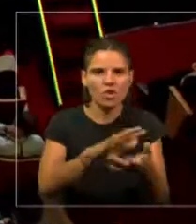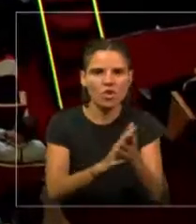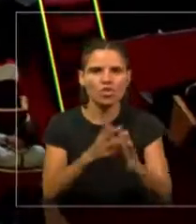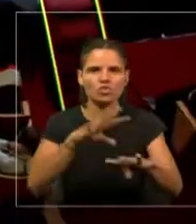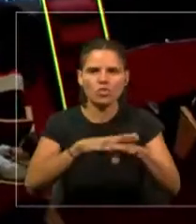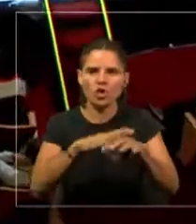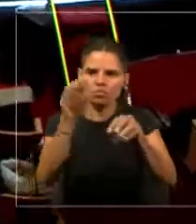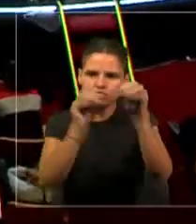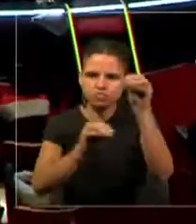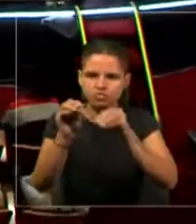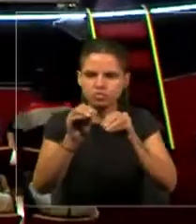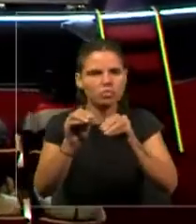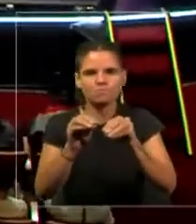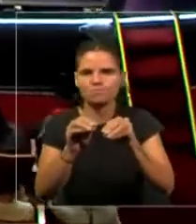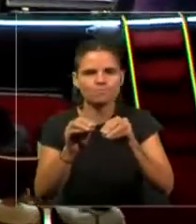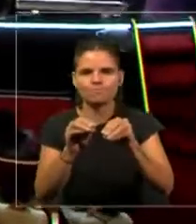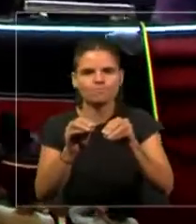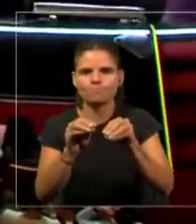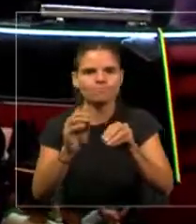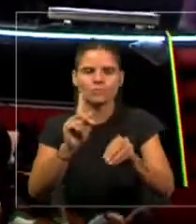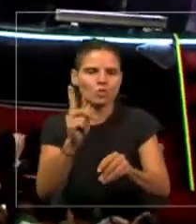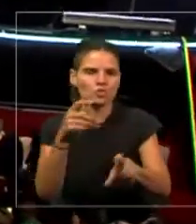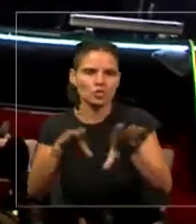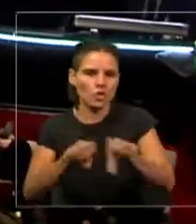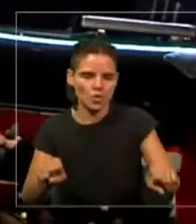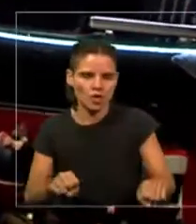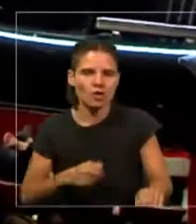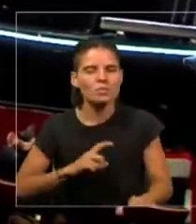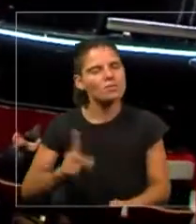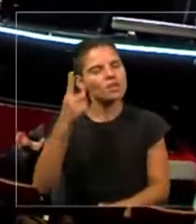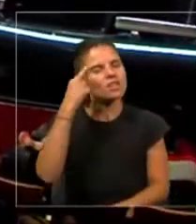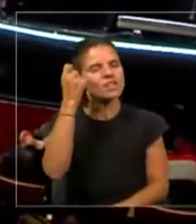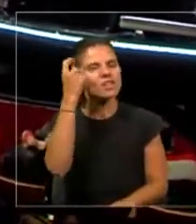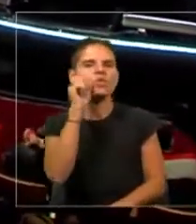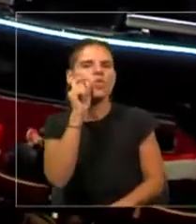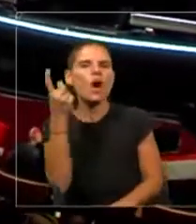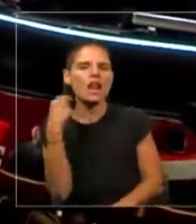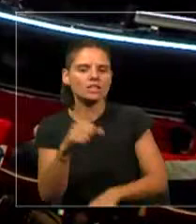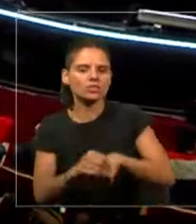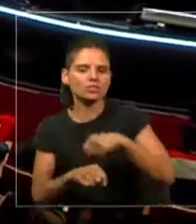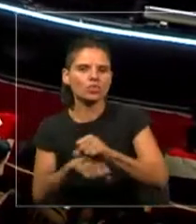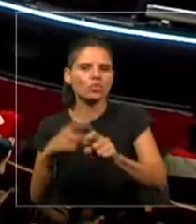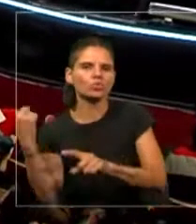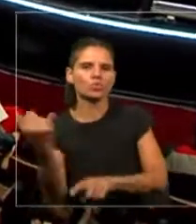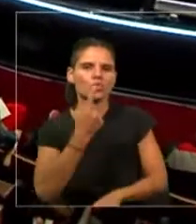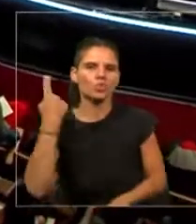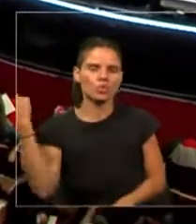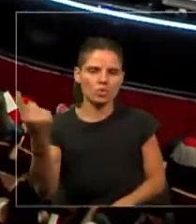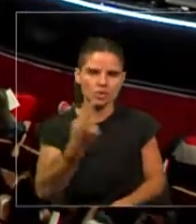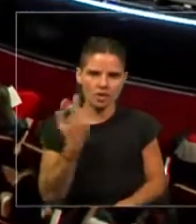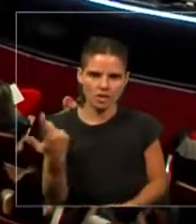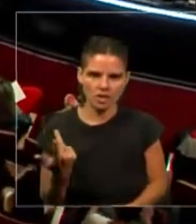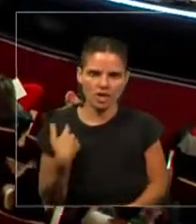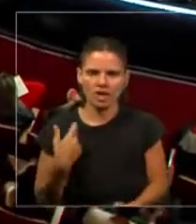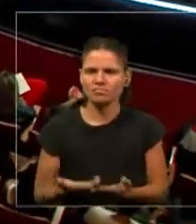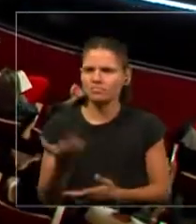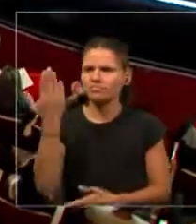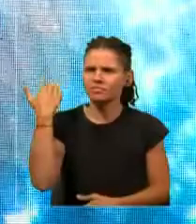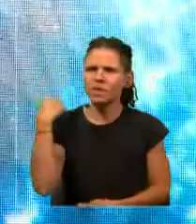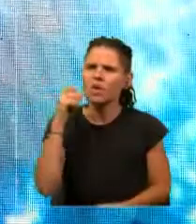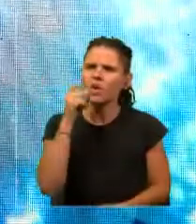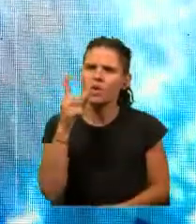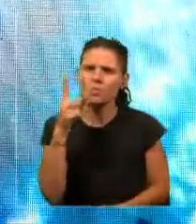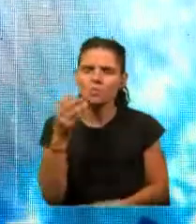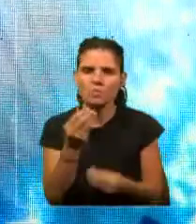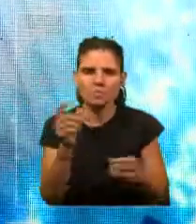El principio es tratar de captar lo que es estructural. Hace algunos años hubo un pánico mundial, como dándose